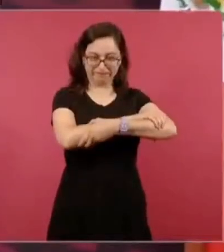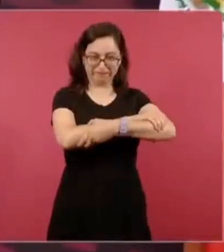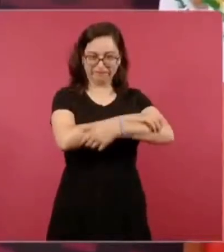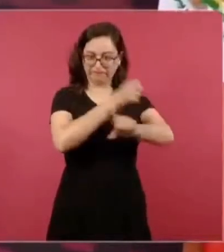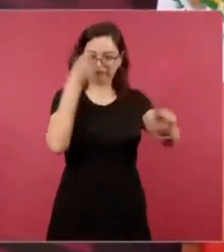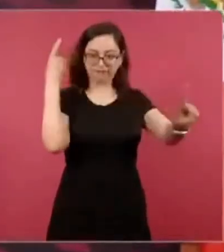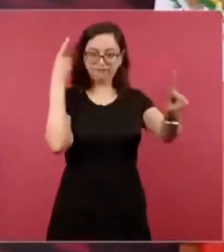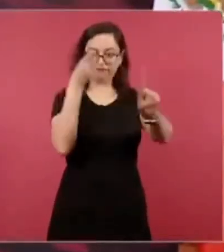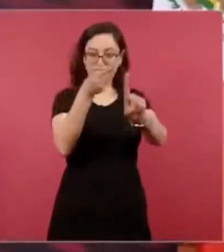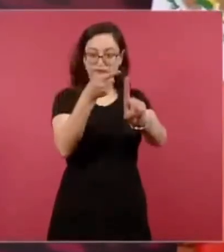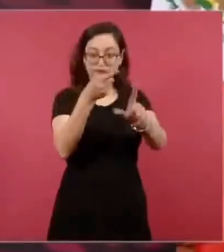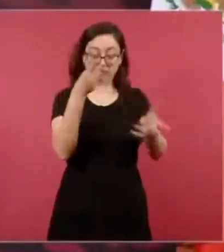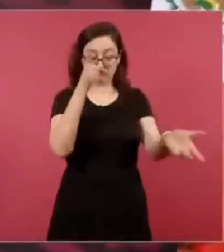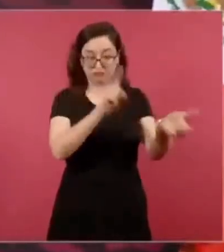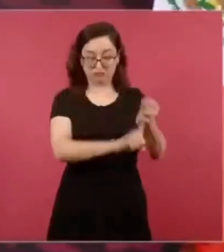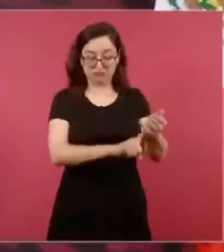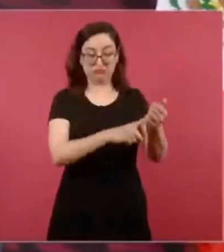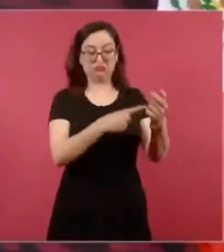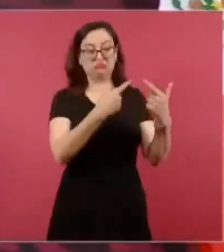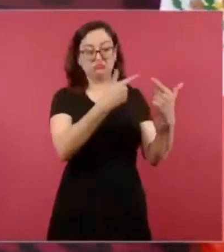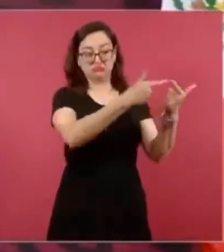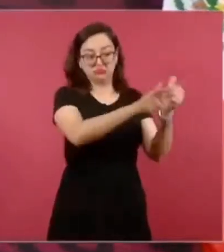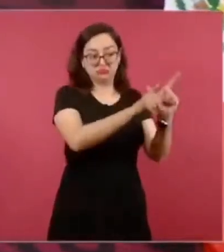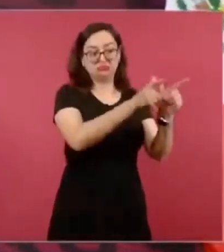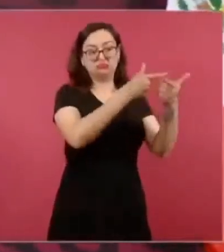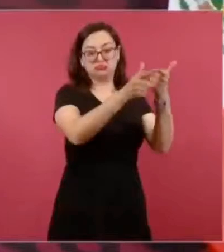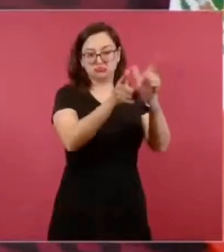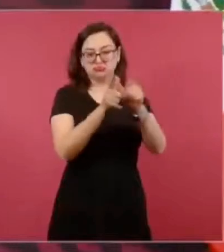varias corporaciones.